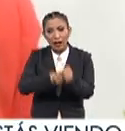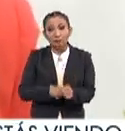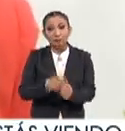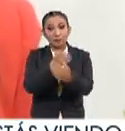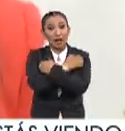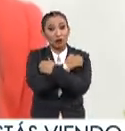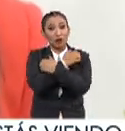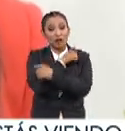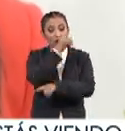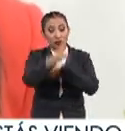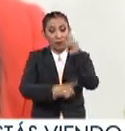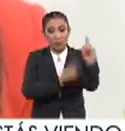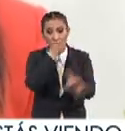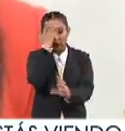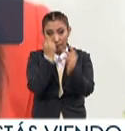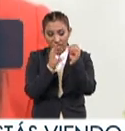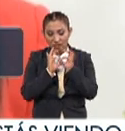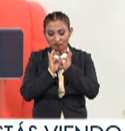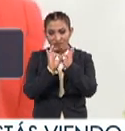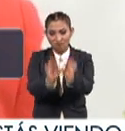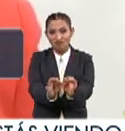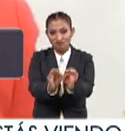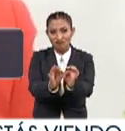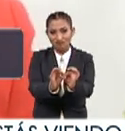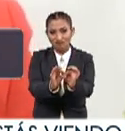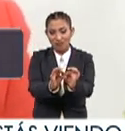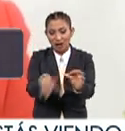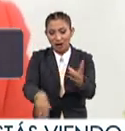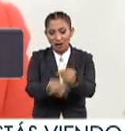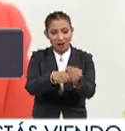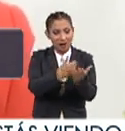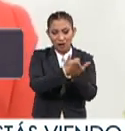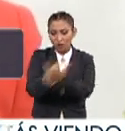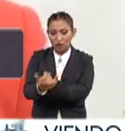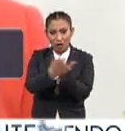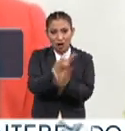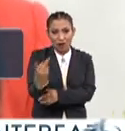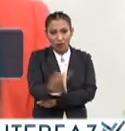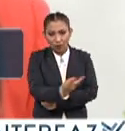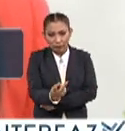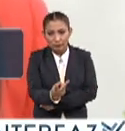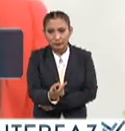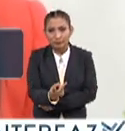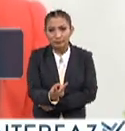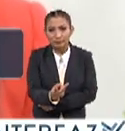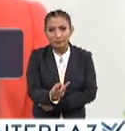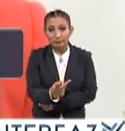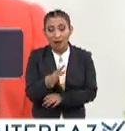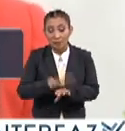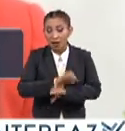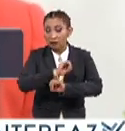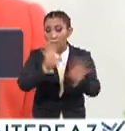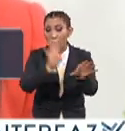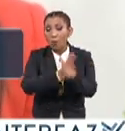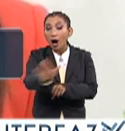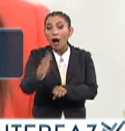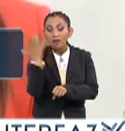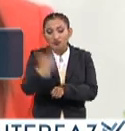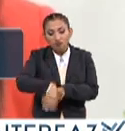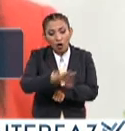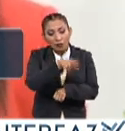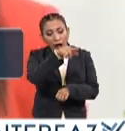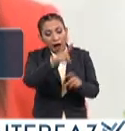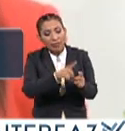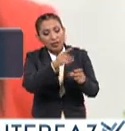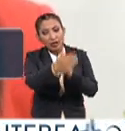La educación y el deporte van de la mano y se complementan una a otra, con el más claro ejemplo que es la búsqueda